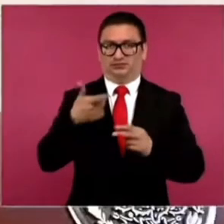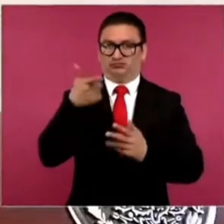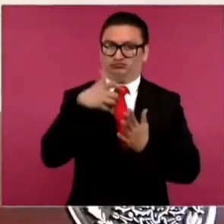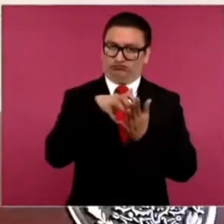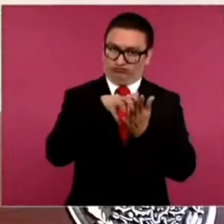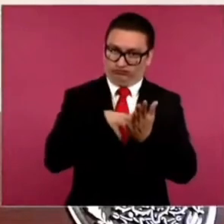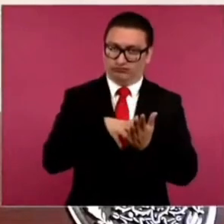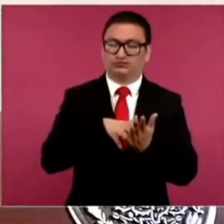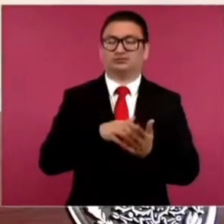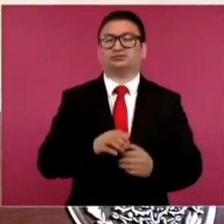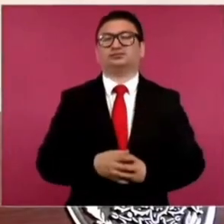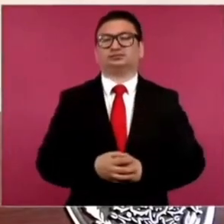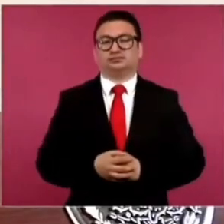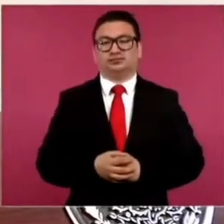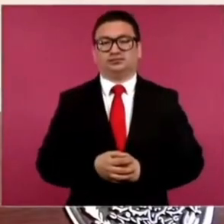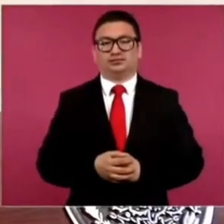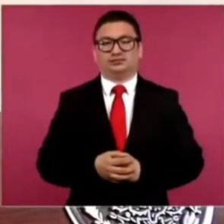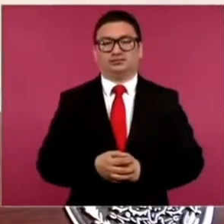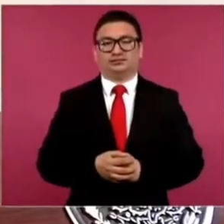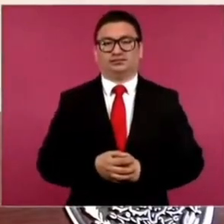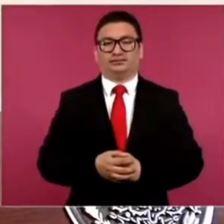ahorro ahí,